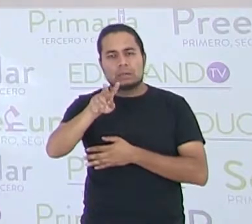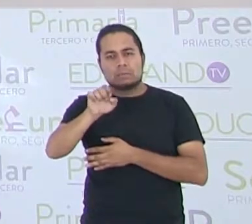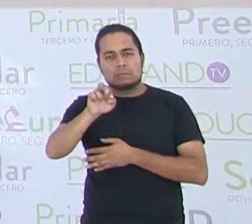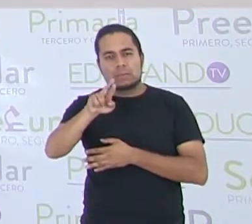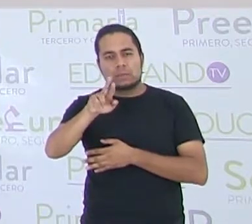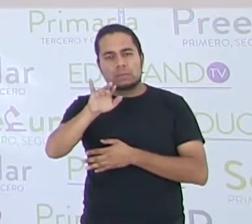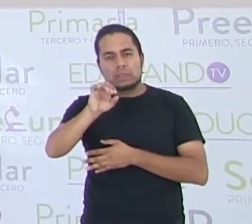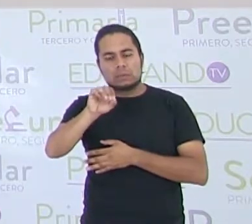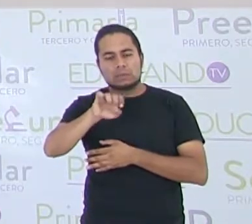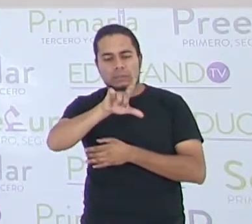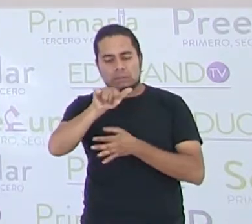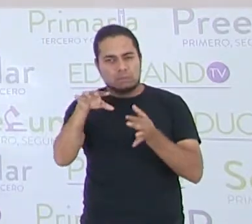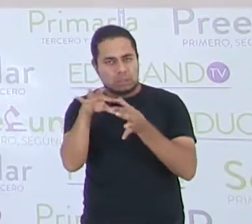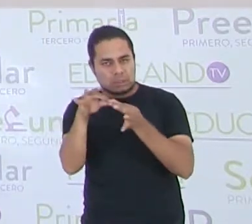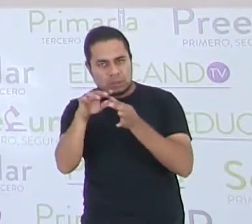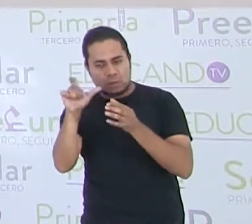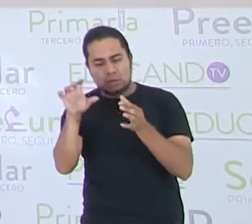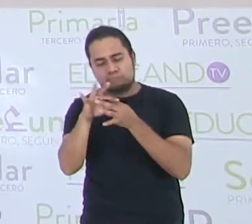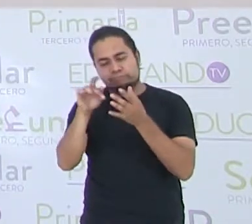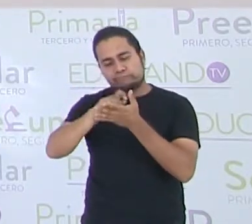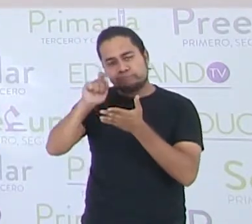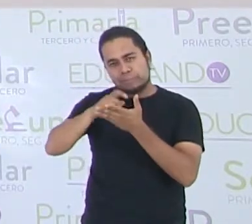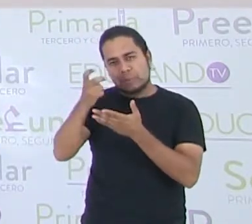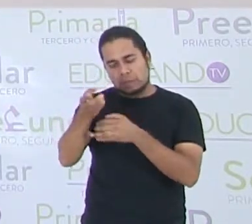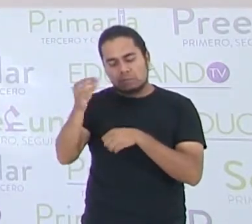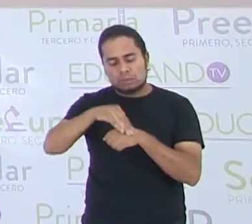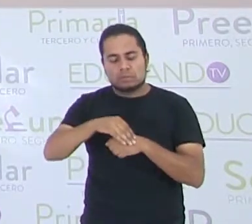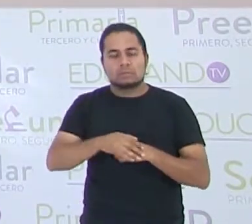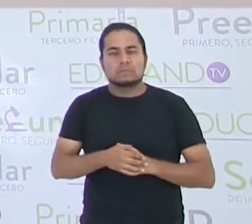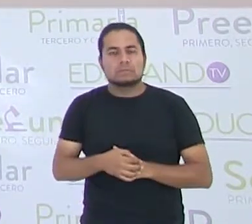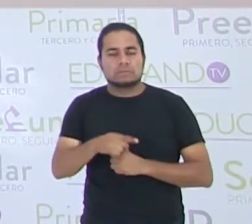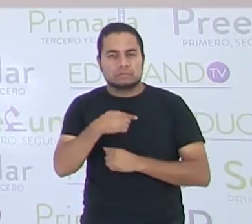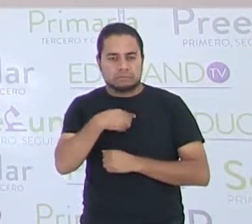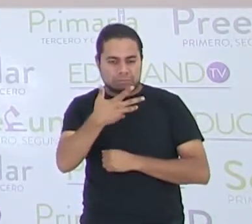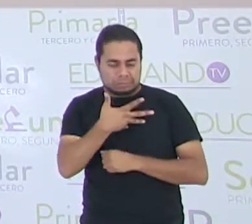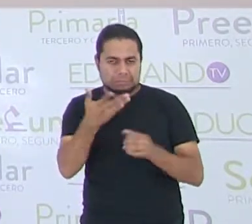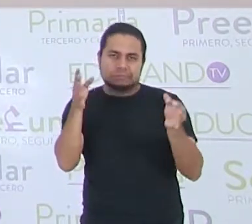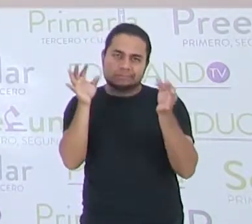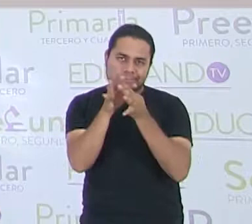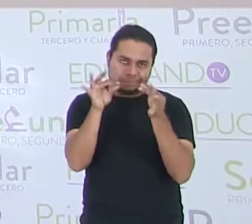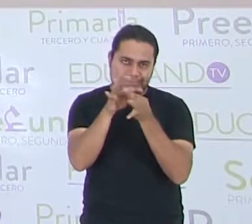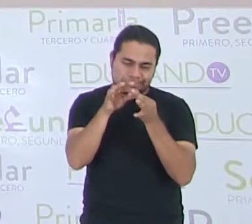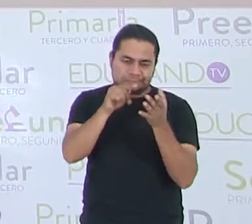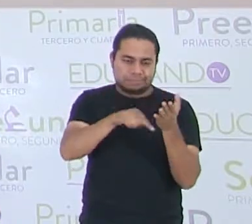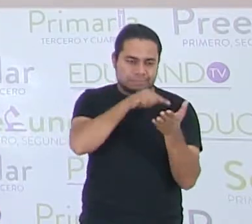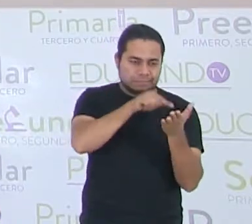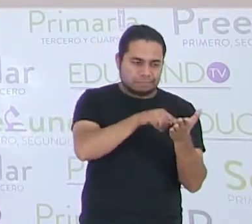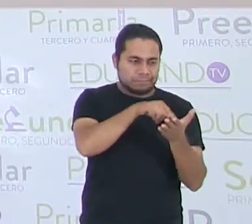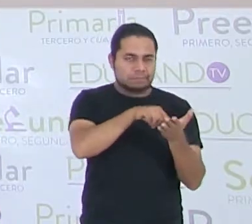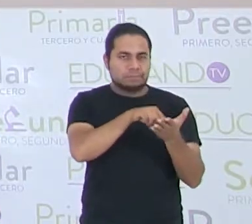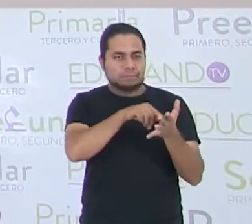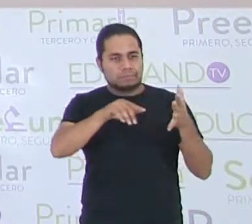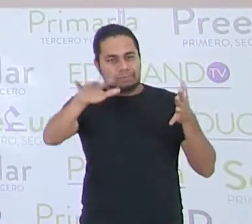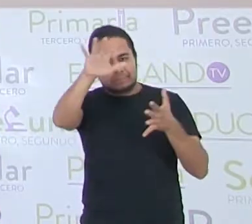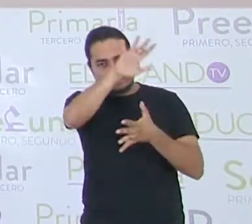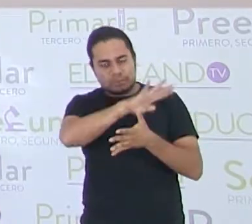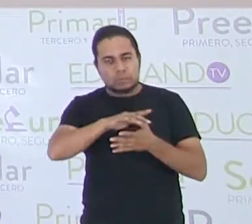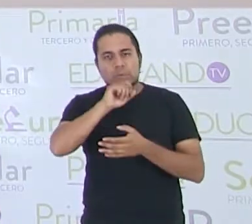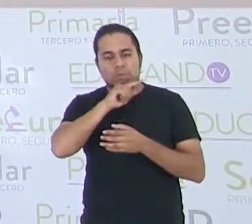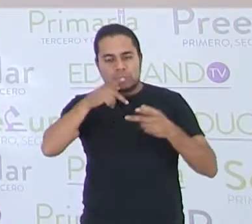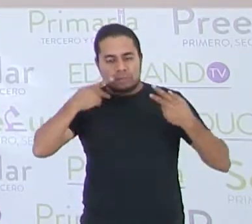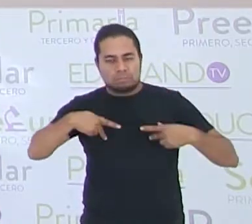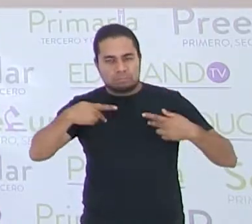a relatar nuestra historia. Ahora, ya que tengo descrito el lugar y mis